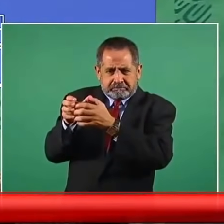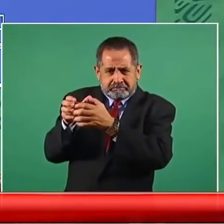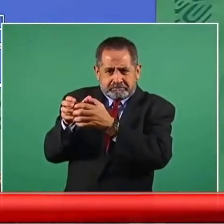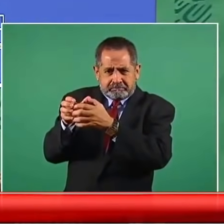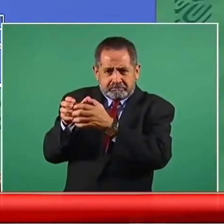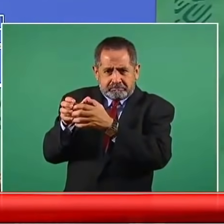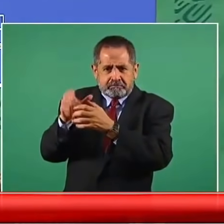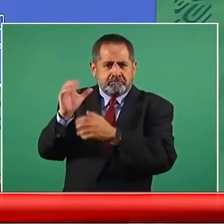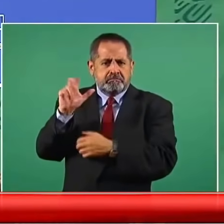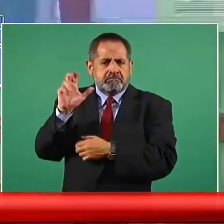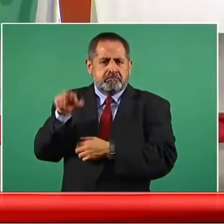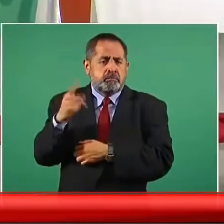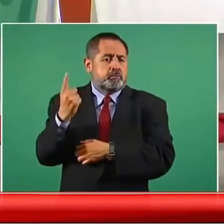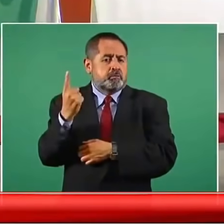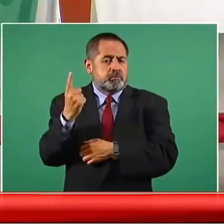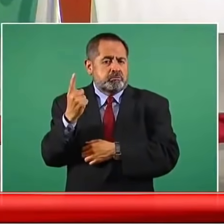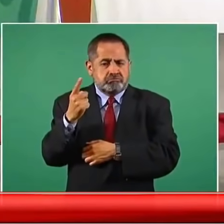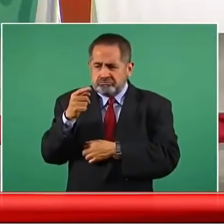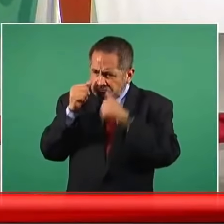Cancún,